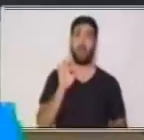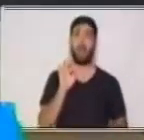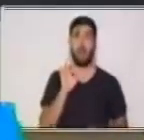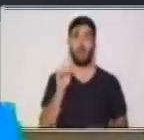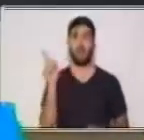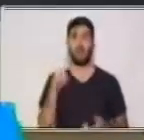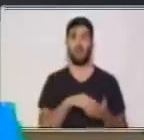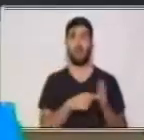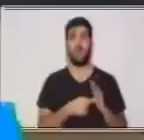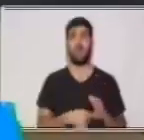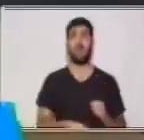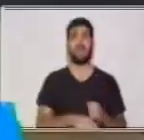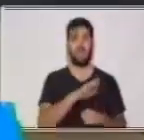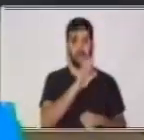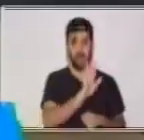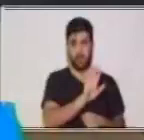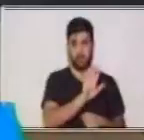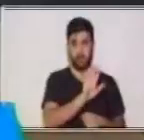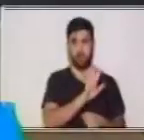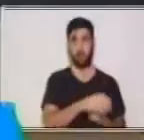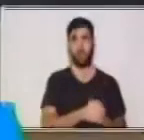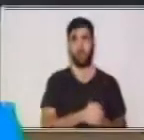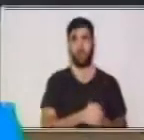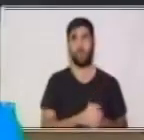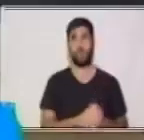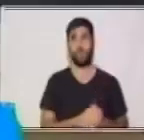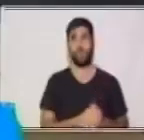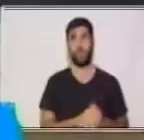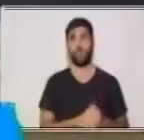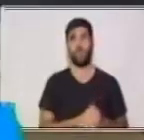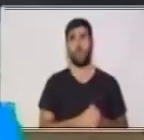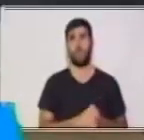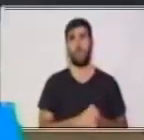5 en un ángulo de